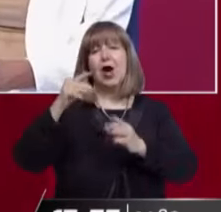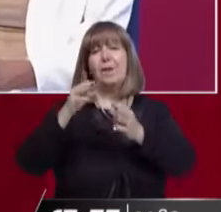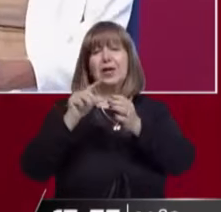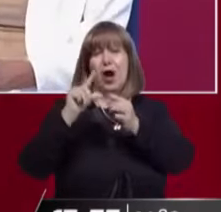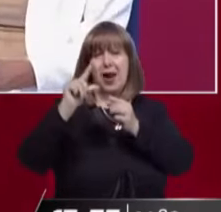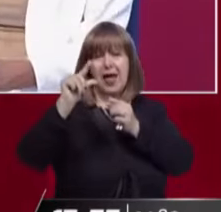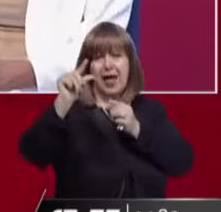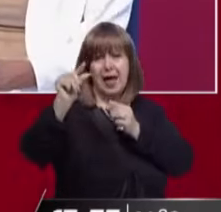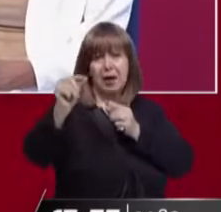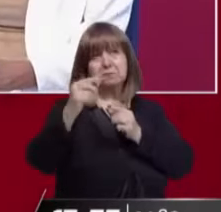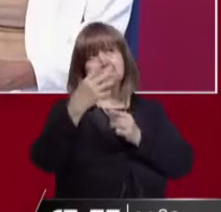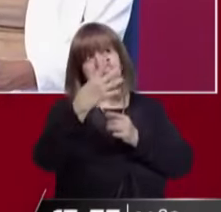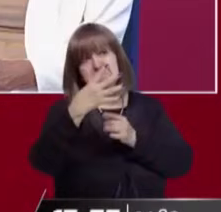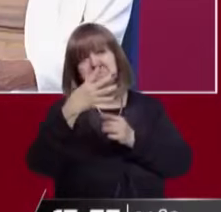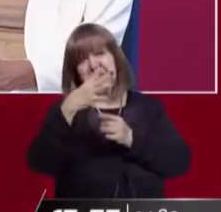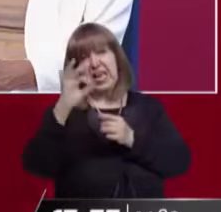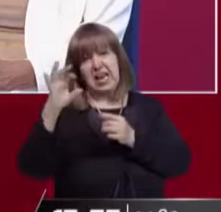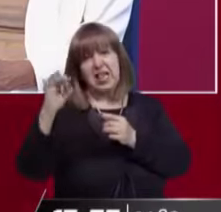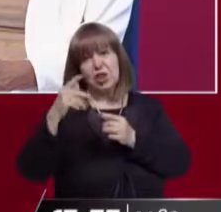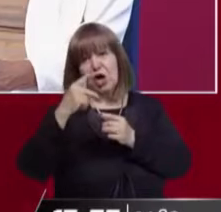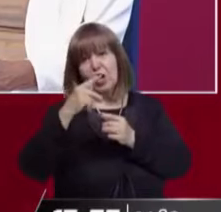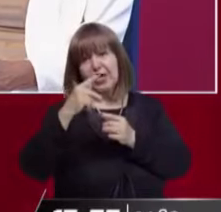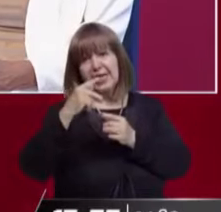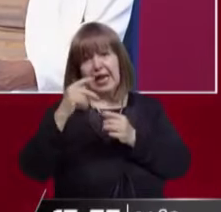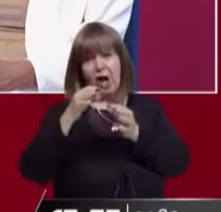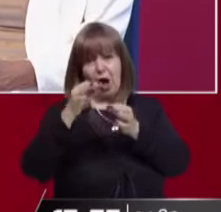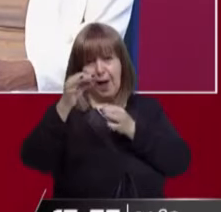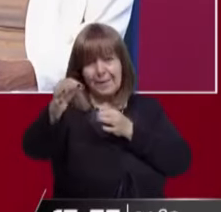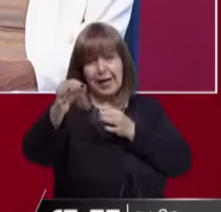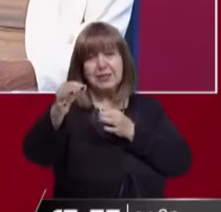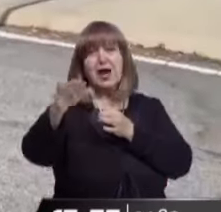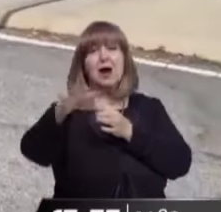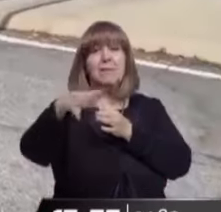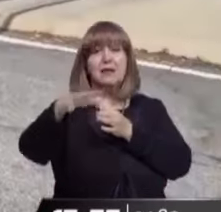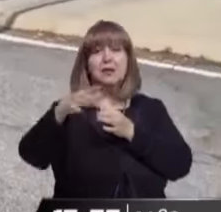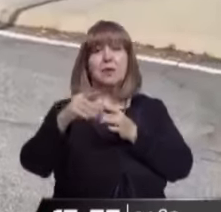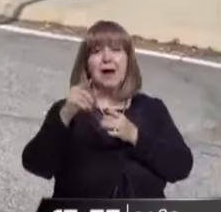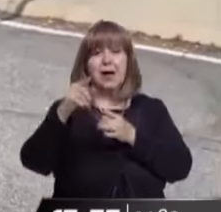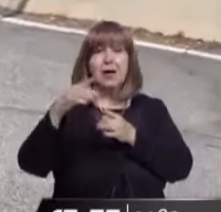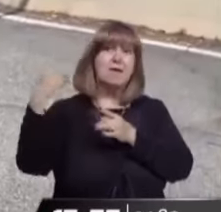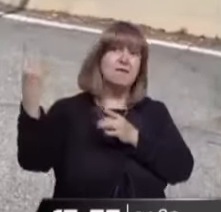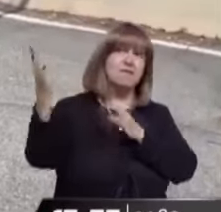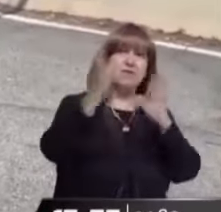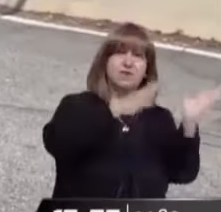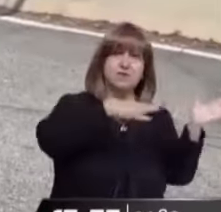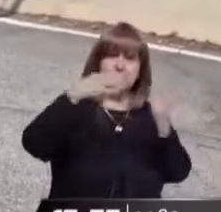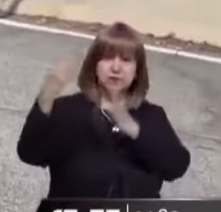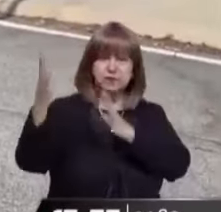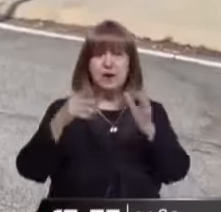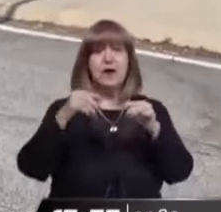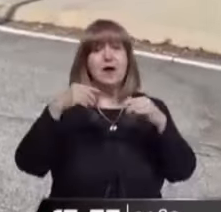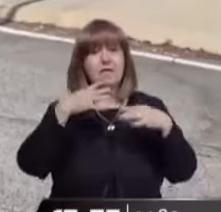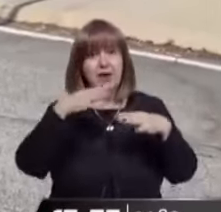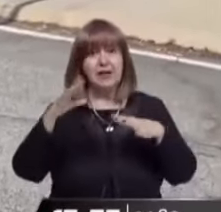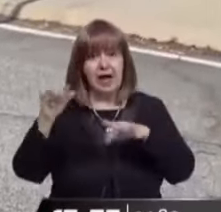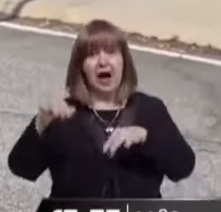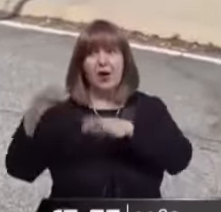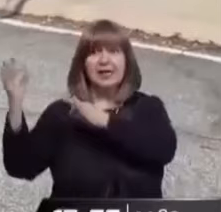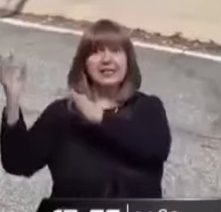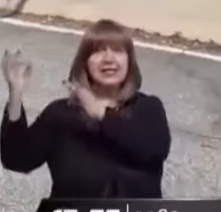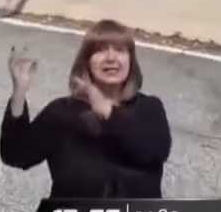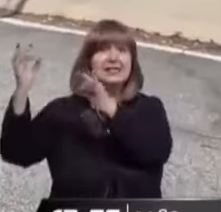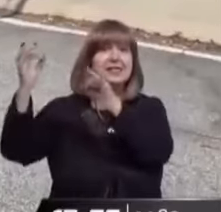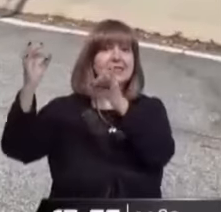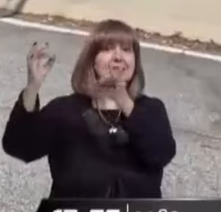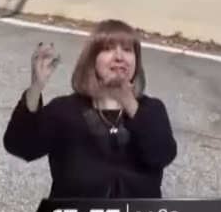menos, entre 450 y 500 kilómetros de la zona de influencia de Milton, que está llegando